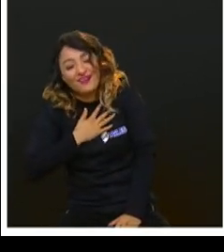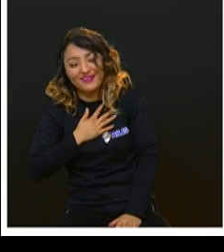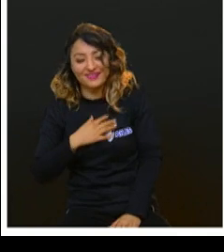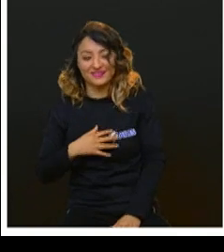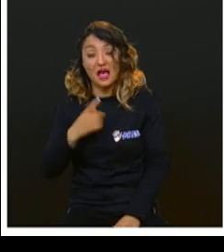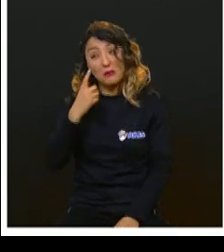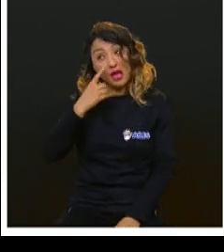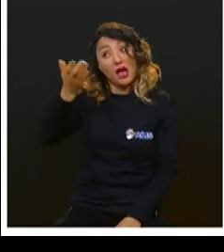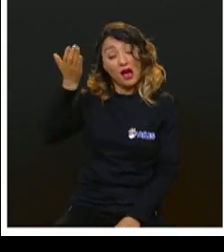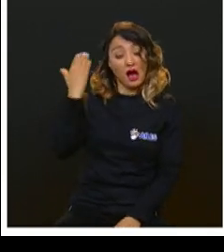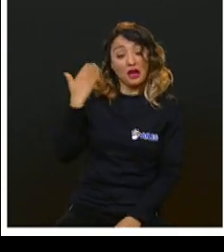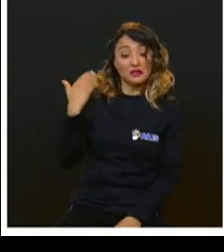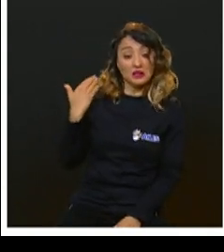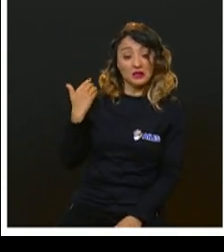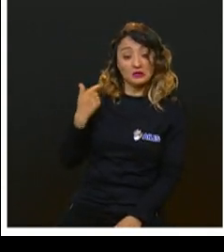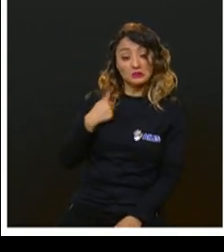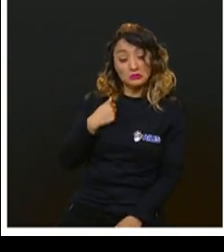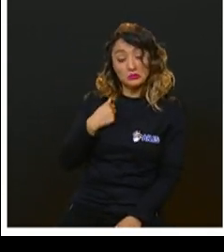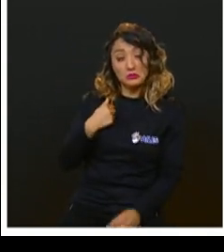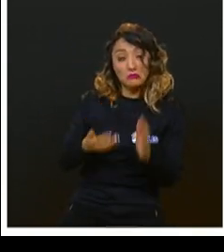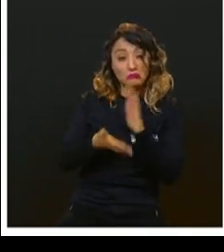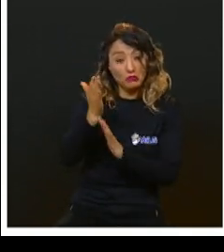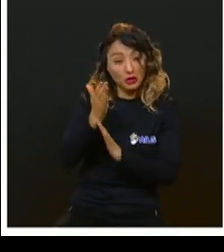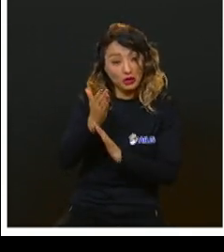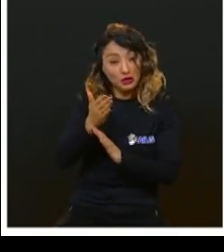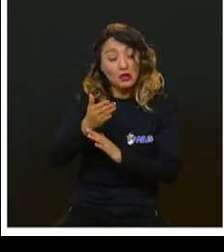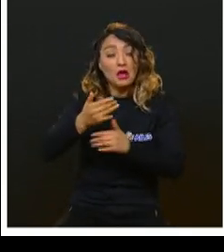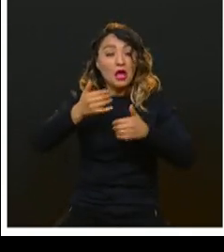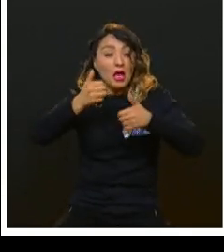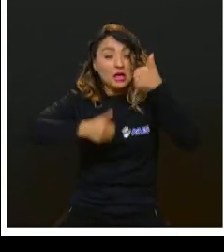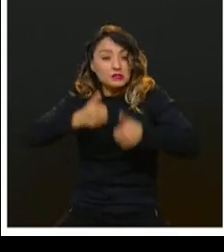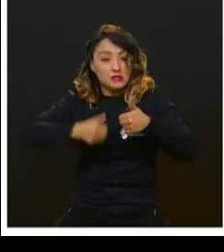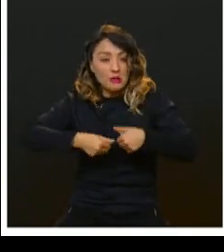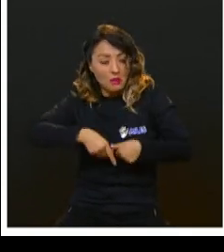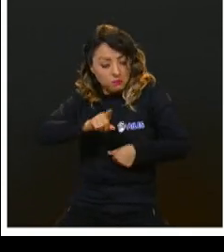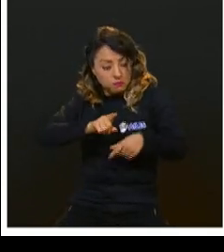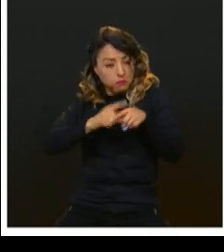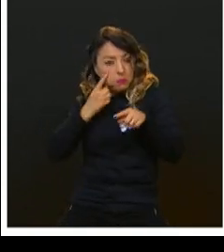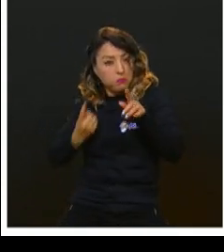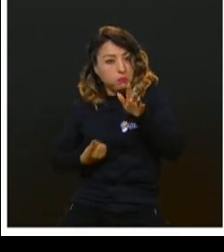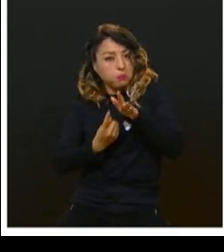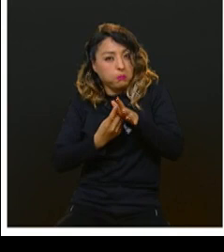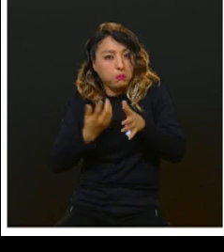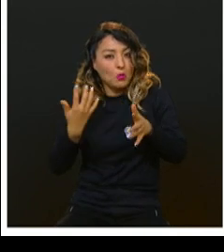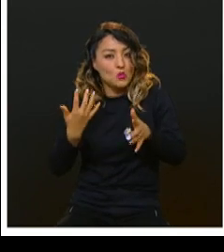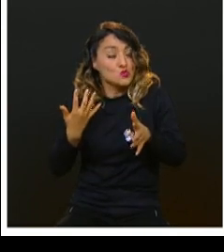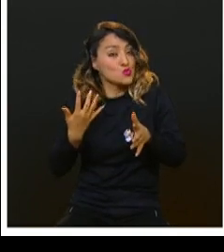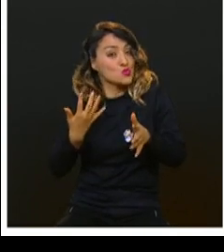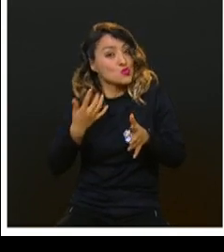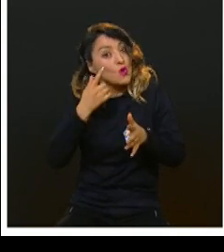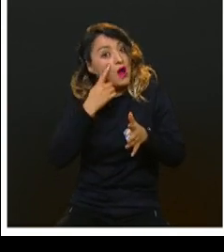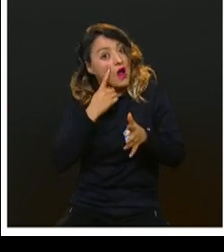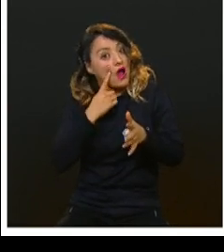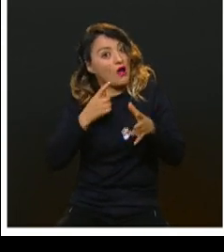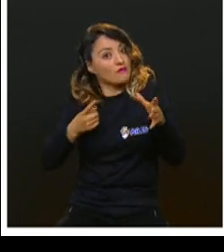Cállate, el otro día yo me fui a hacer el examen de próstata. Apreté cachete y le quebré el dedo al doctor.